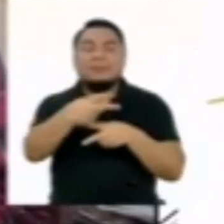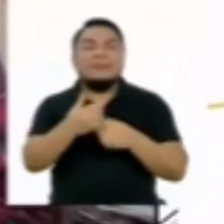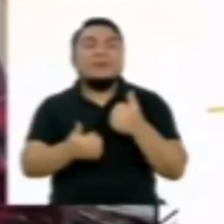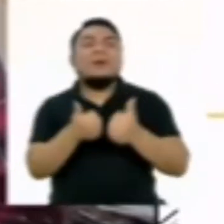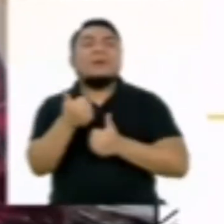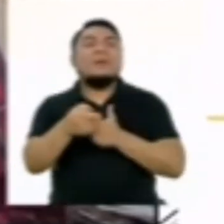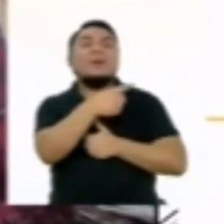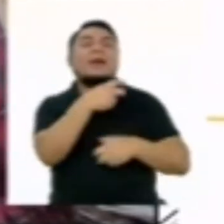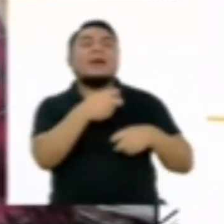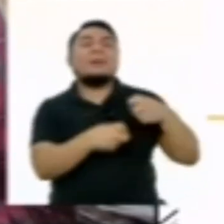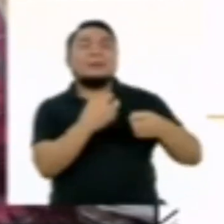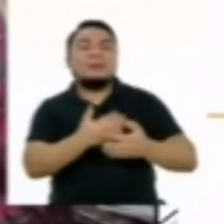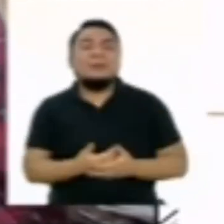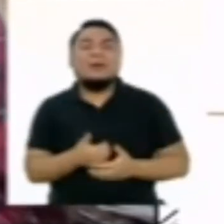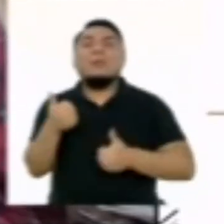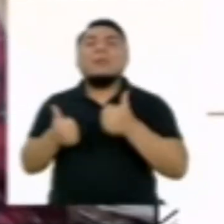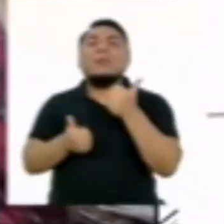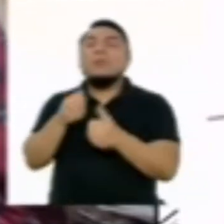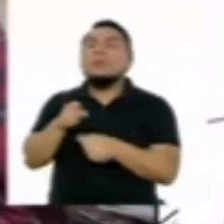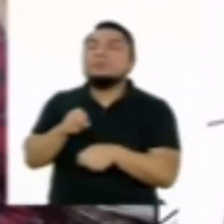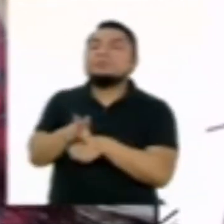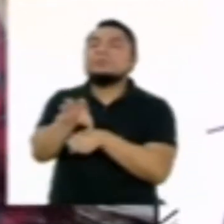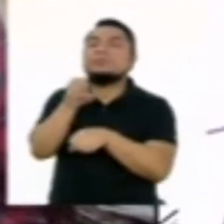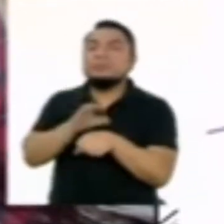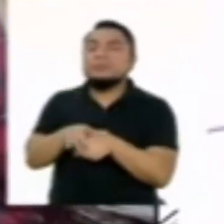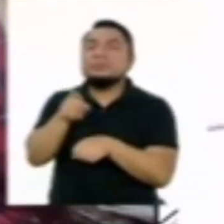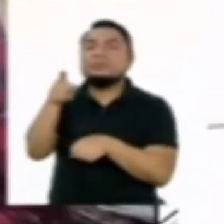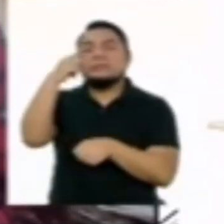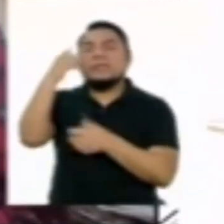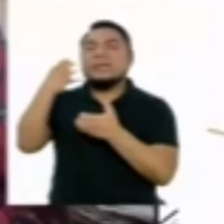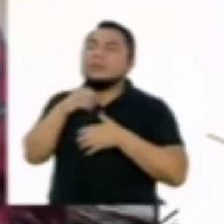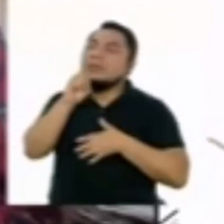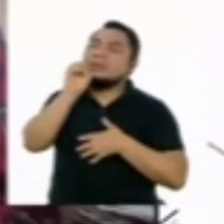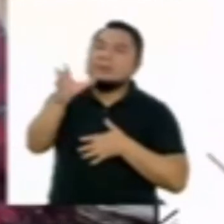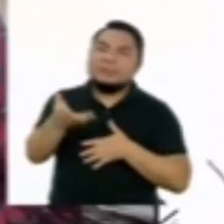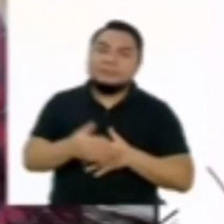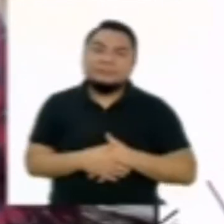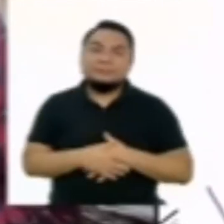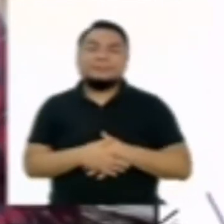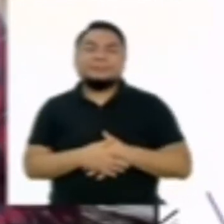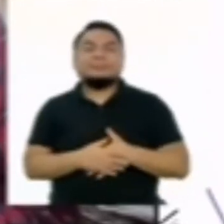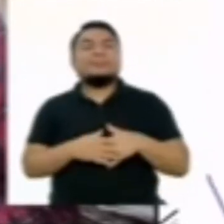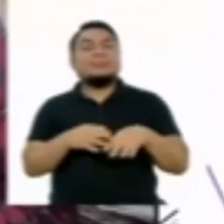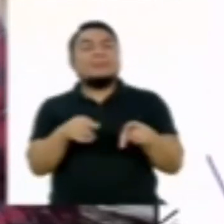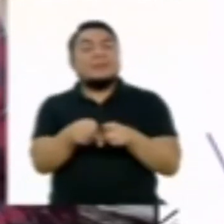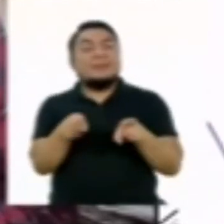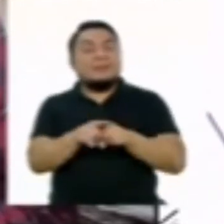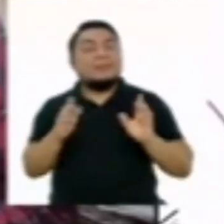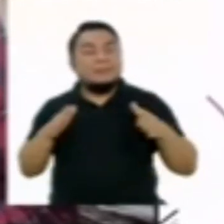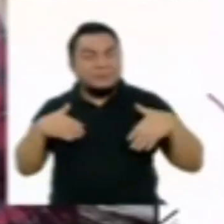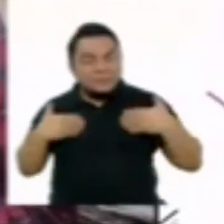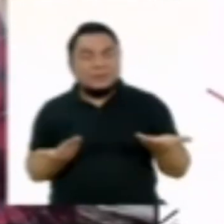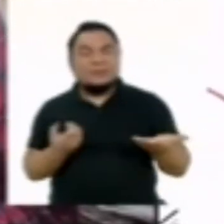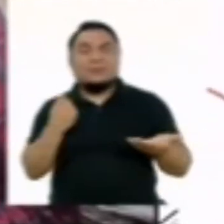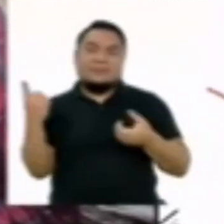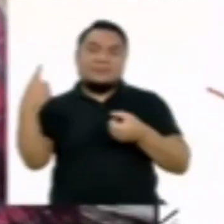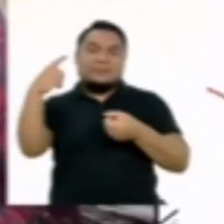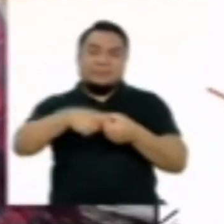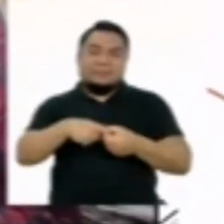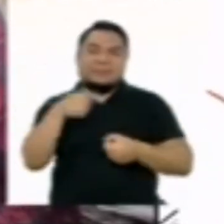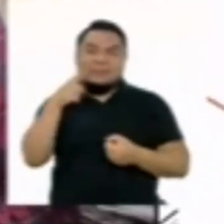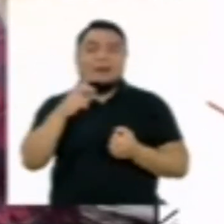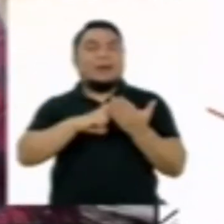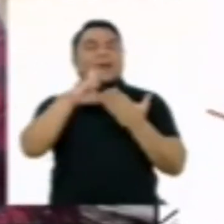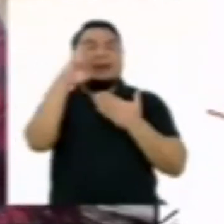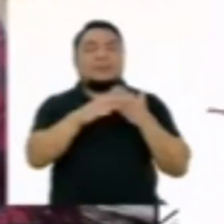conocer cuáles son los problemas y cuáles son las sugerencias que le queremos hacer llegar. También podemos participar de